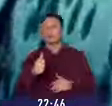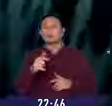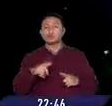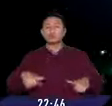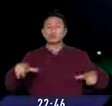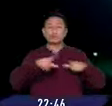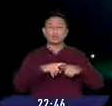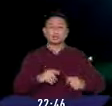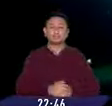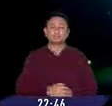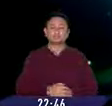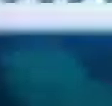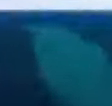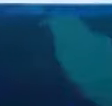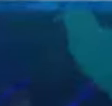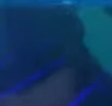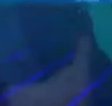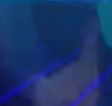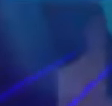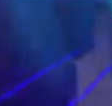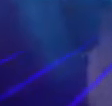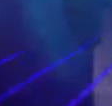zonas, informó.